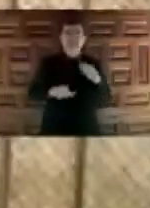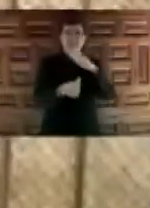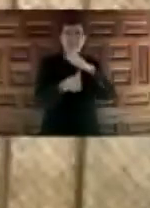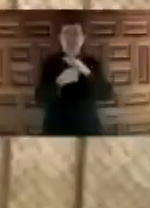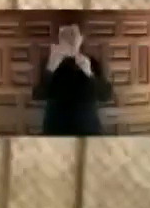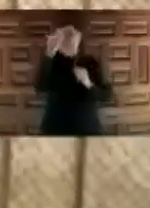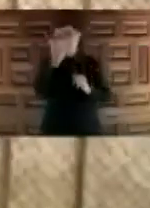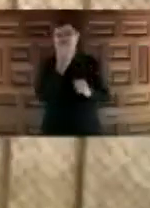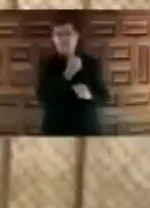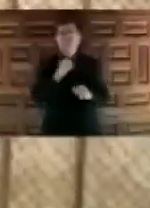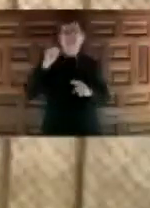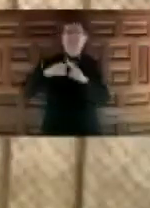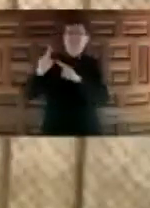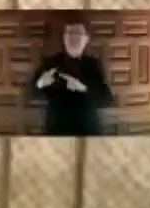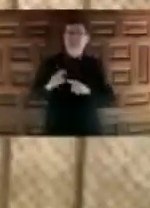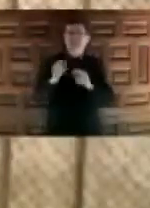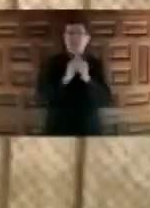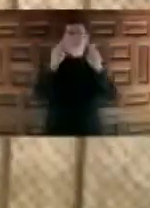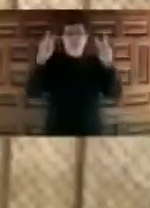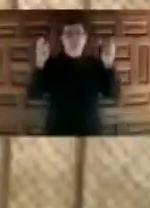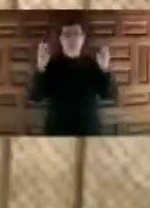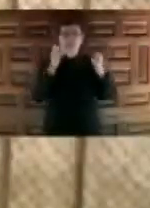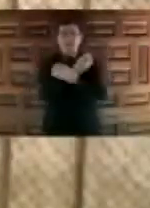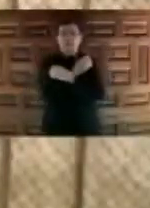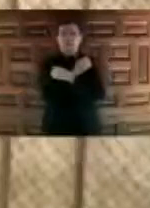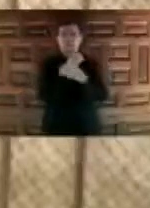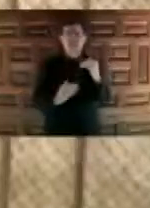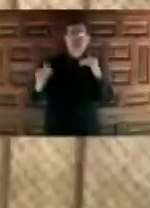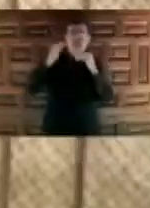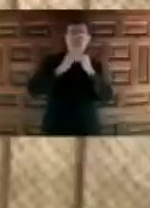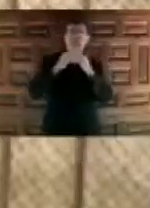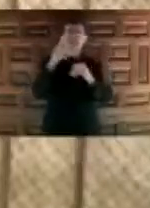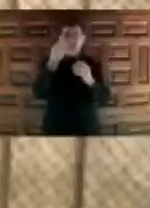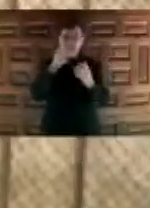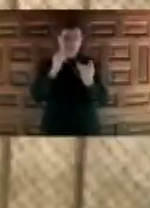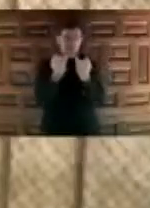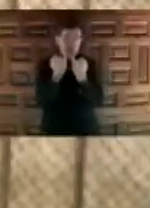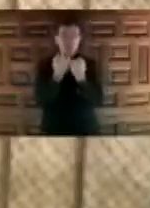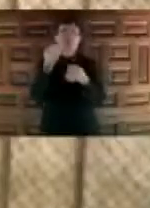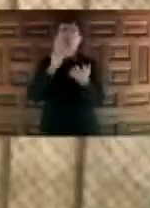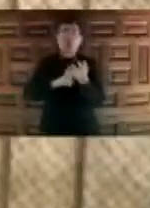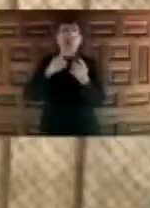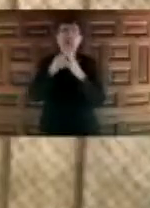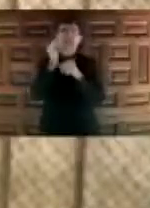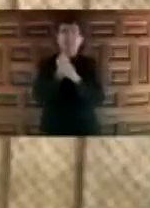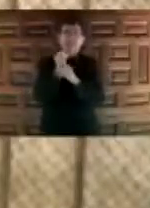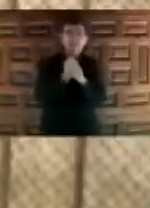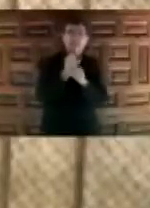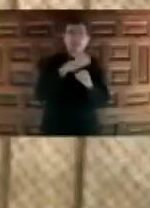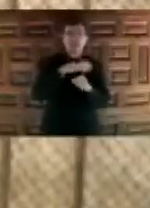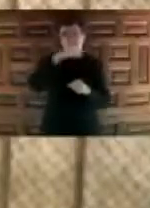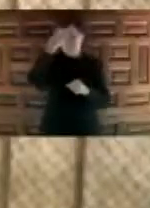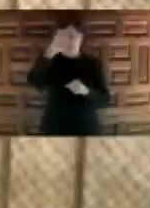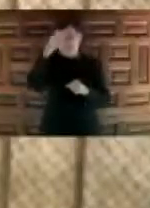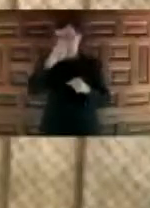son expertos en el tema de educación superior, pero a la vez también son investigadores, tienen